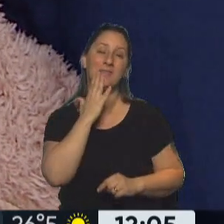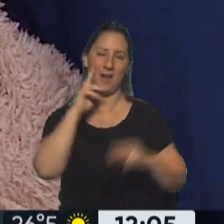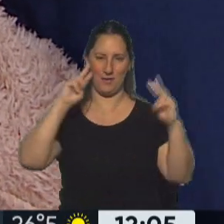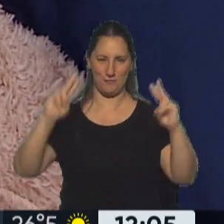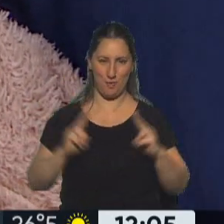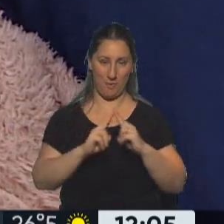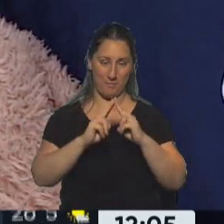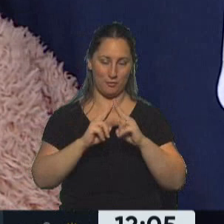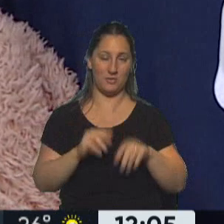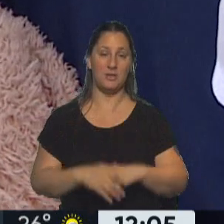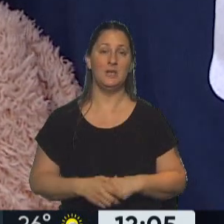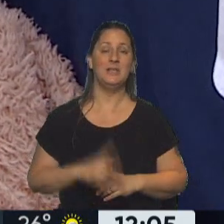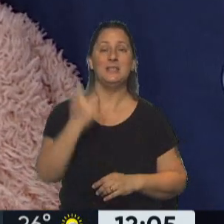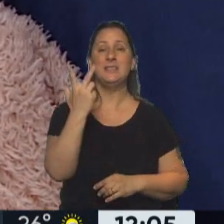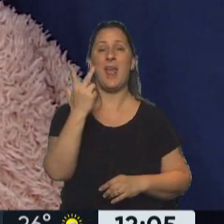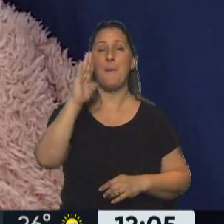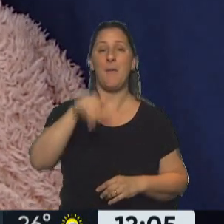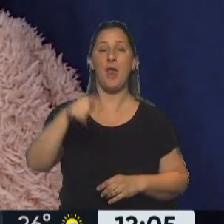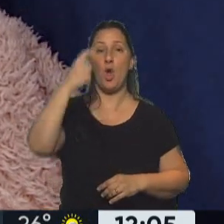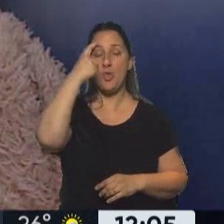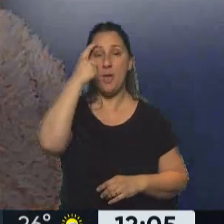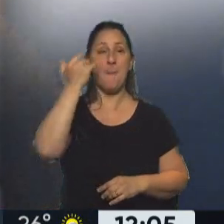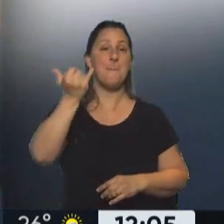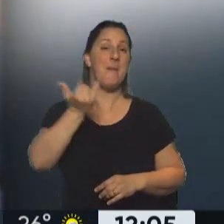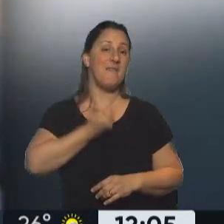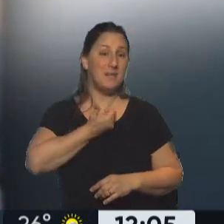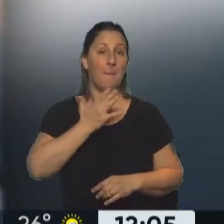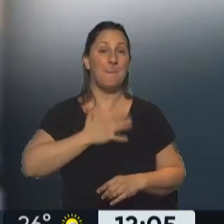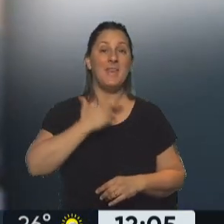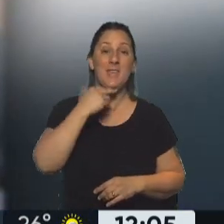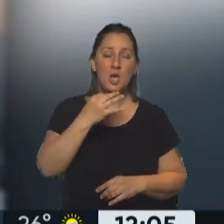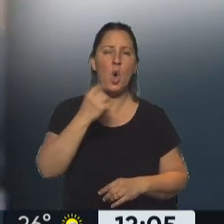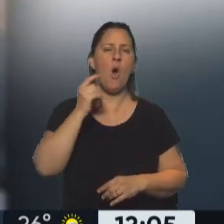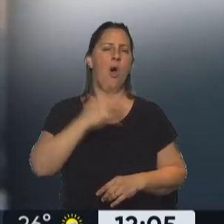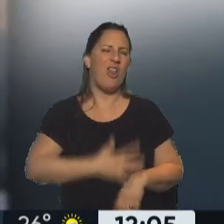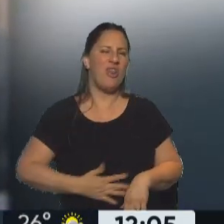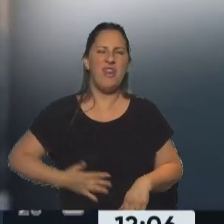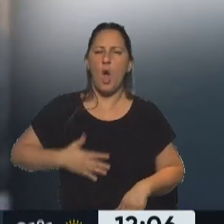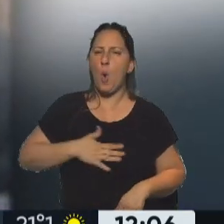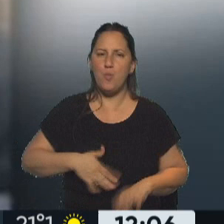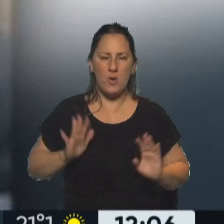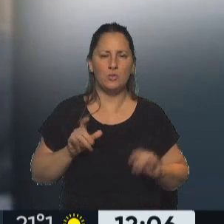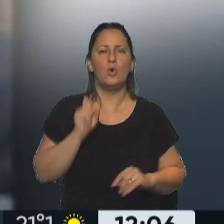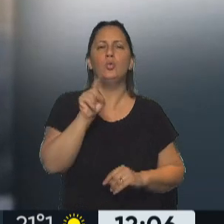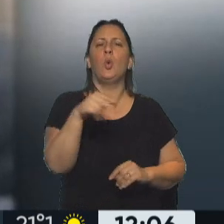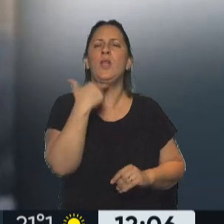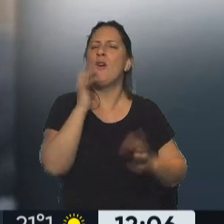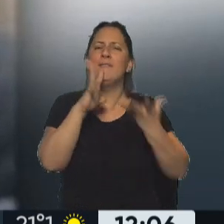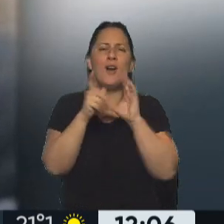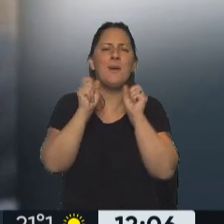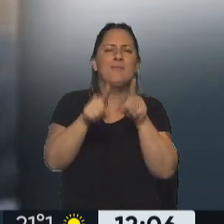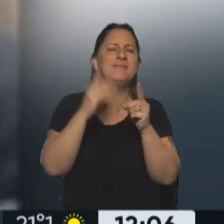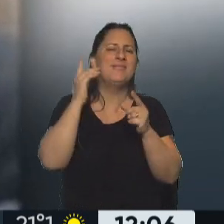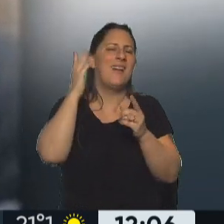vemos. Y a las 3 menos 10 de la tarde me avisan que mi hijo supuestamente venía descompuesto. ¿Quién era tu hijo? ¿Cómo era? ¿Qué